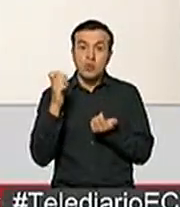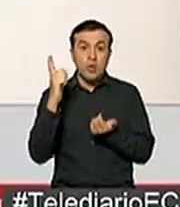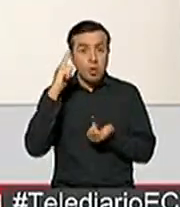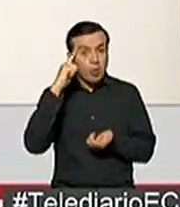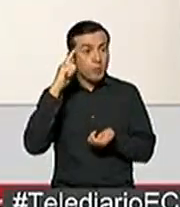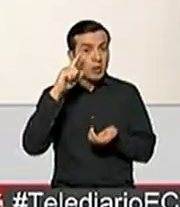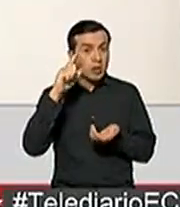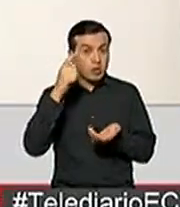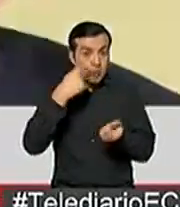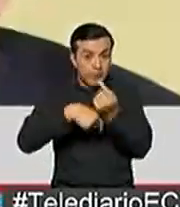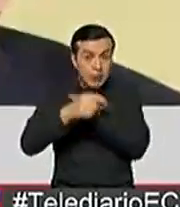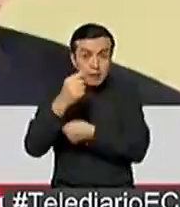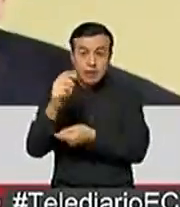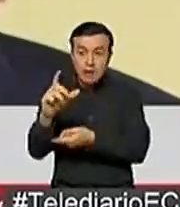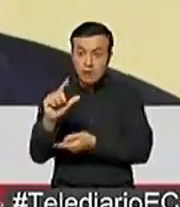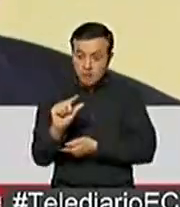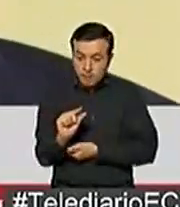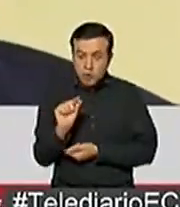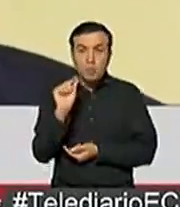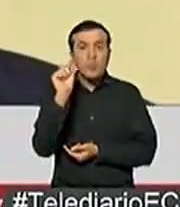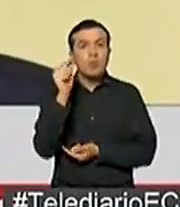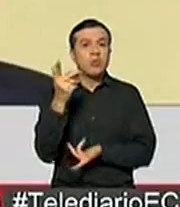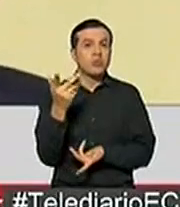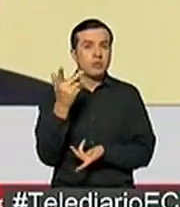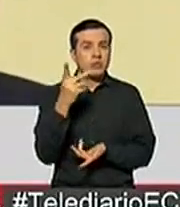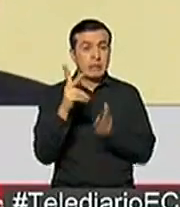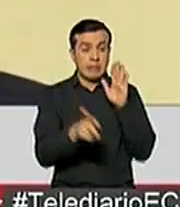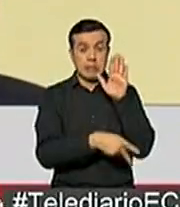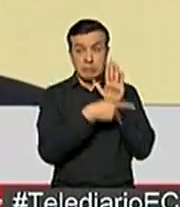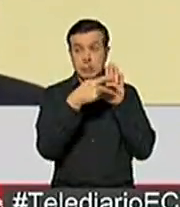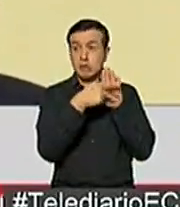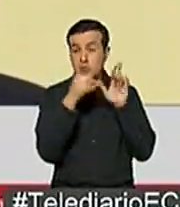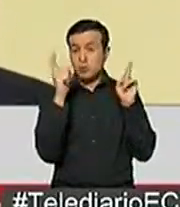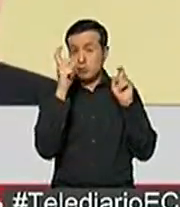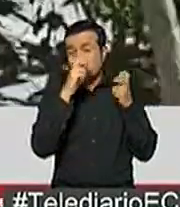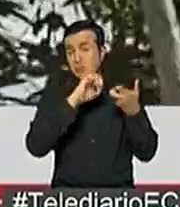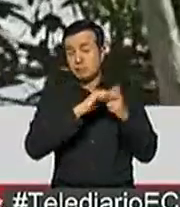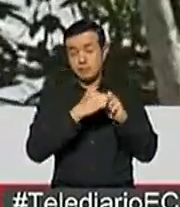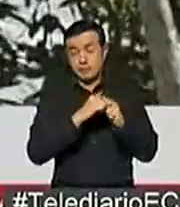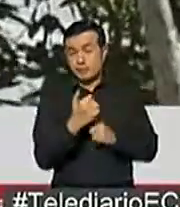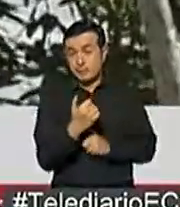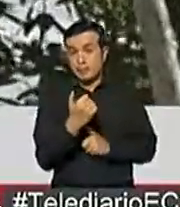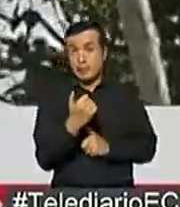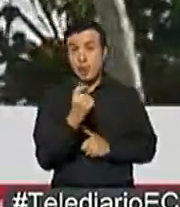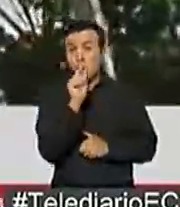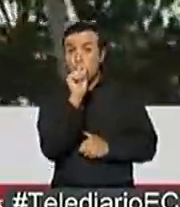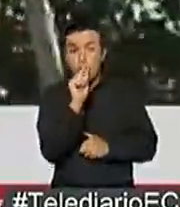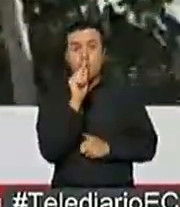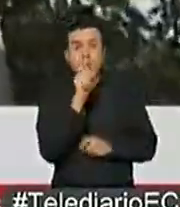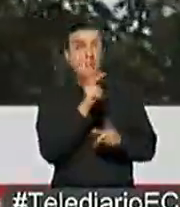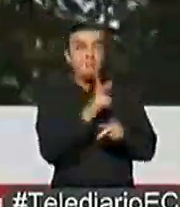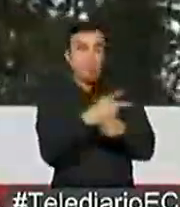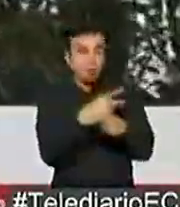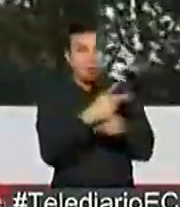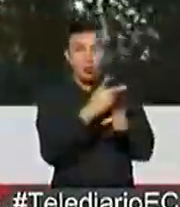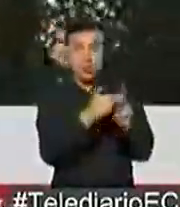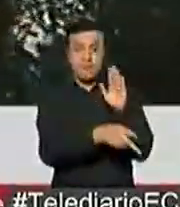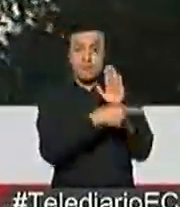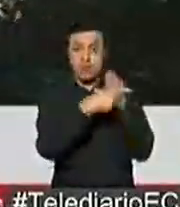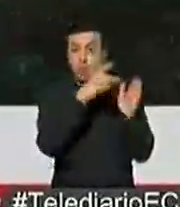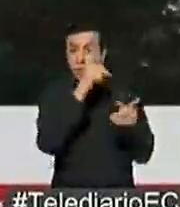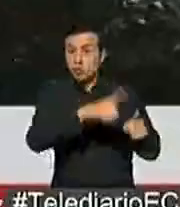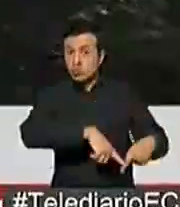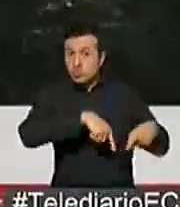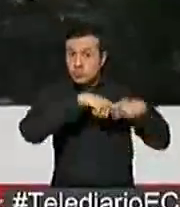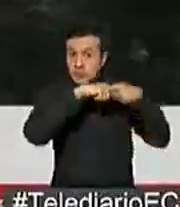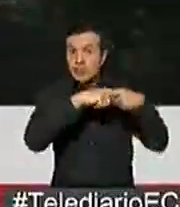de percibir en este momento el sector petrolero es tan sensible acotó fernando tantos del vídeo que una mínima afectación puede complicar las finanzas públicas